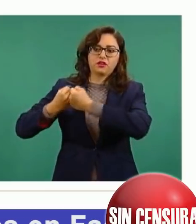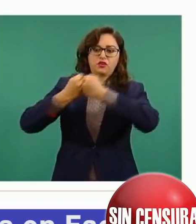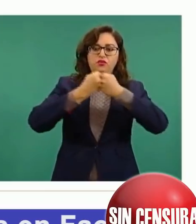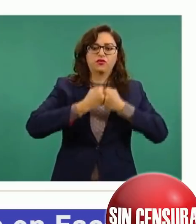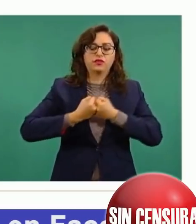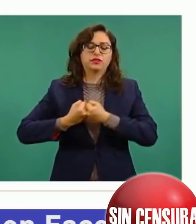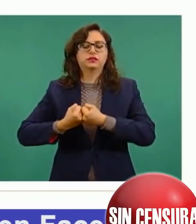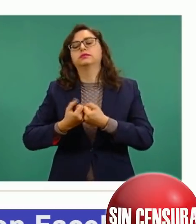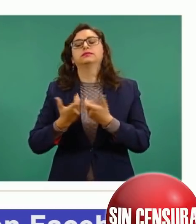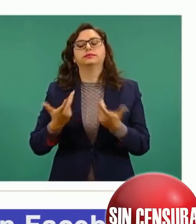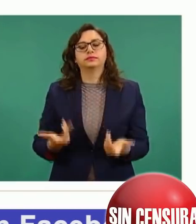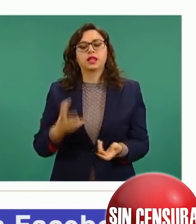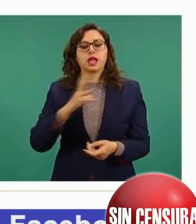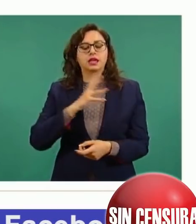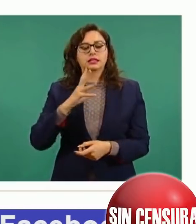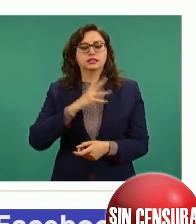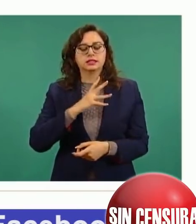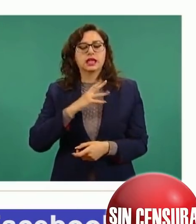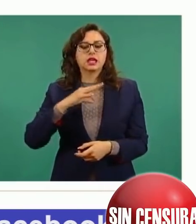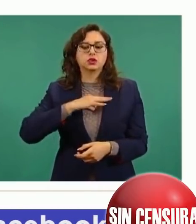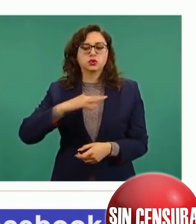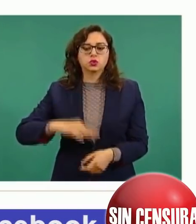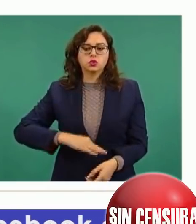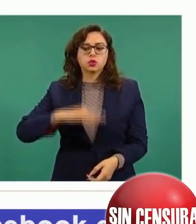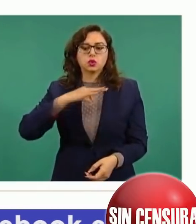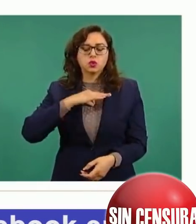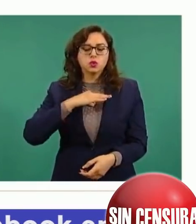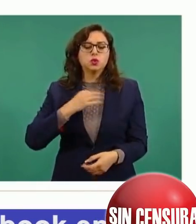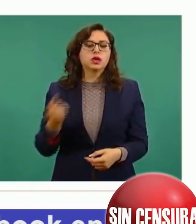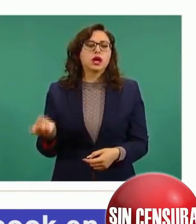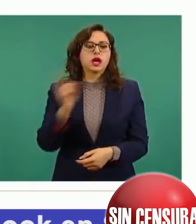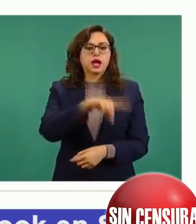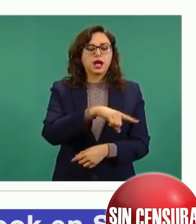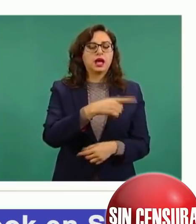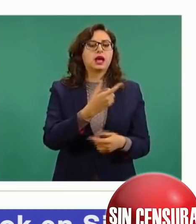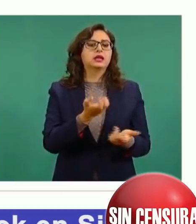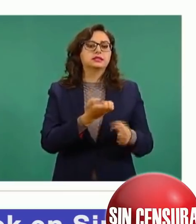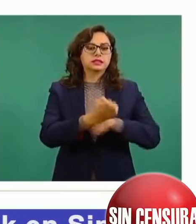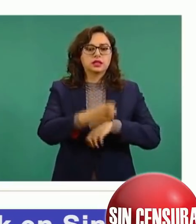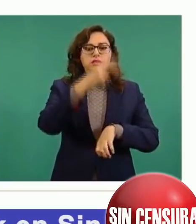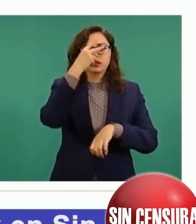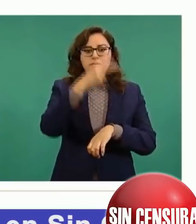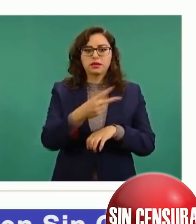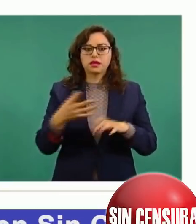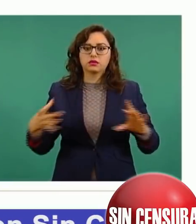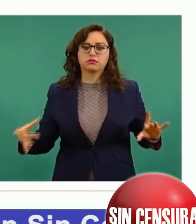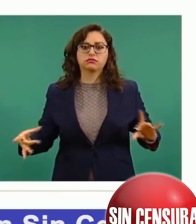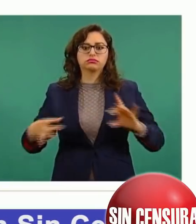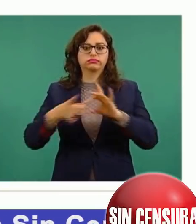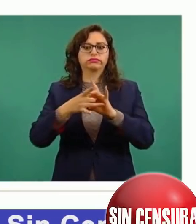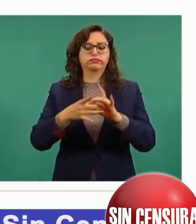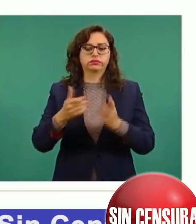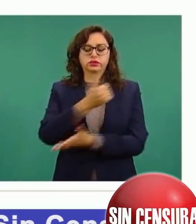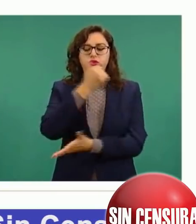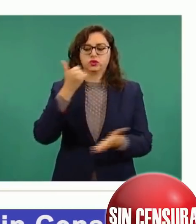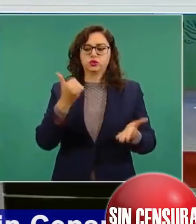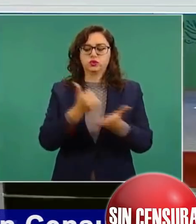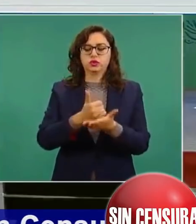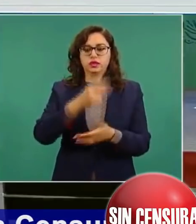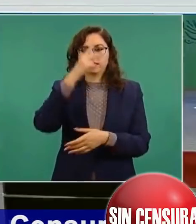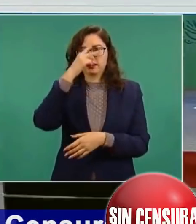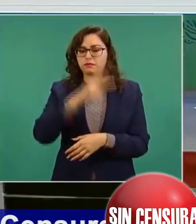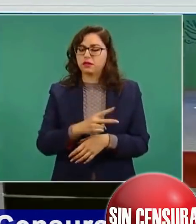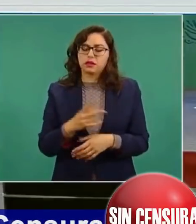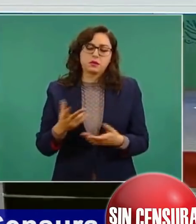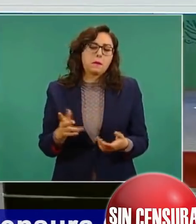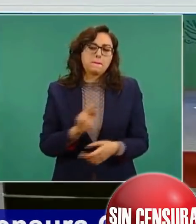México está el otro valle, el Valle de Toluca, y también en la zona oriental, que tienen patrones diferentes, pero el conjunto lo hace muy parecido a la